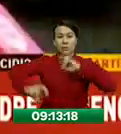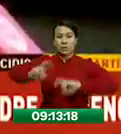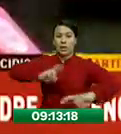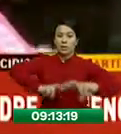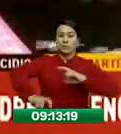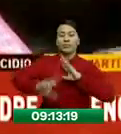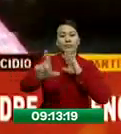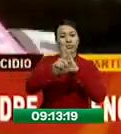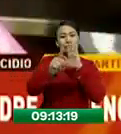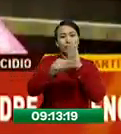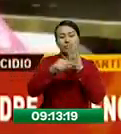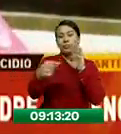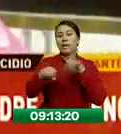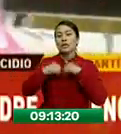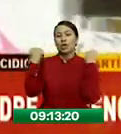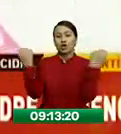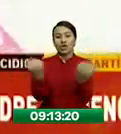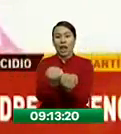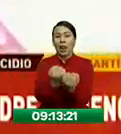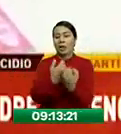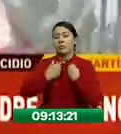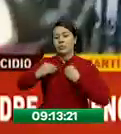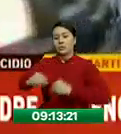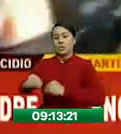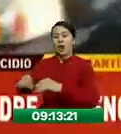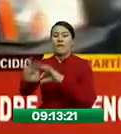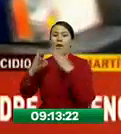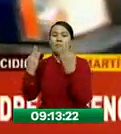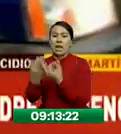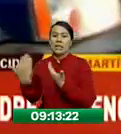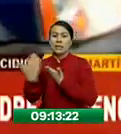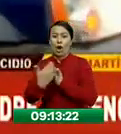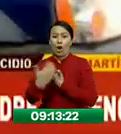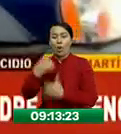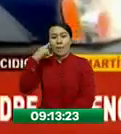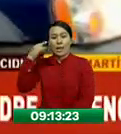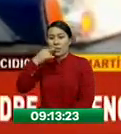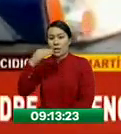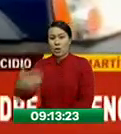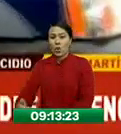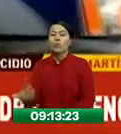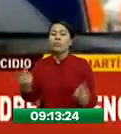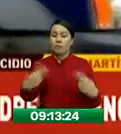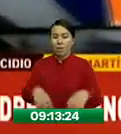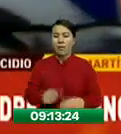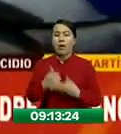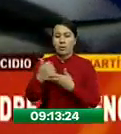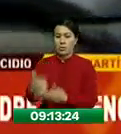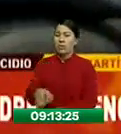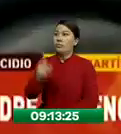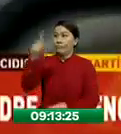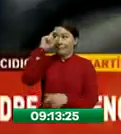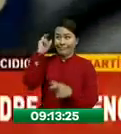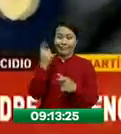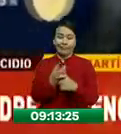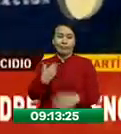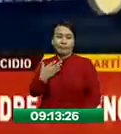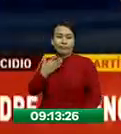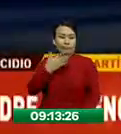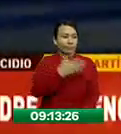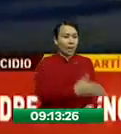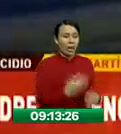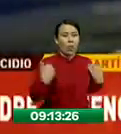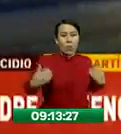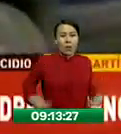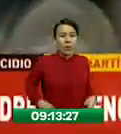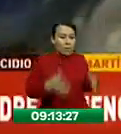de manera legal, social y psicológica. Se va a dar apoyo a la familia. Peritos de criminalística llegaron hasta la morgue central de Lima para realizar